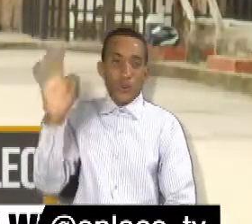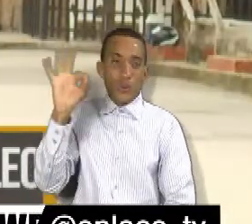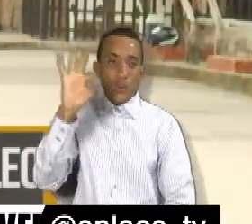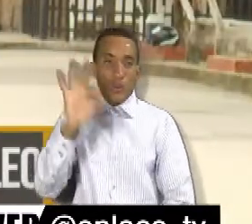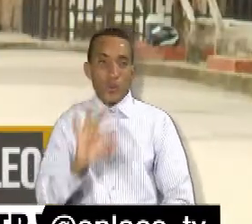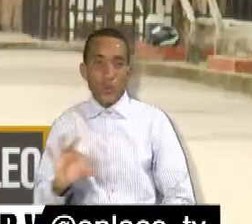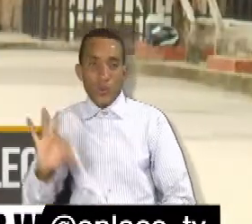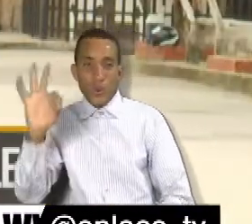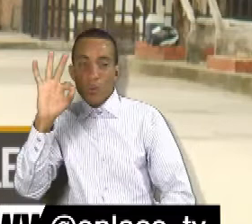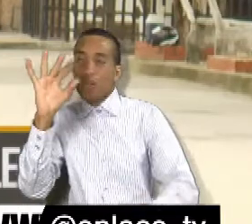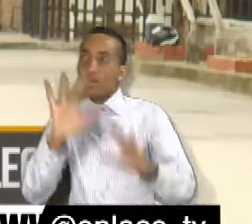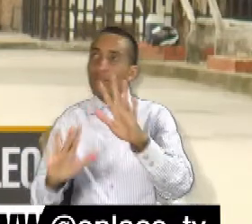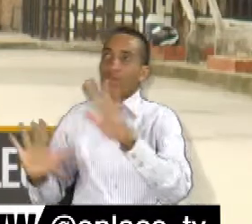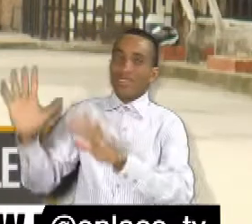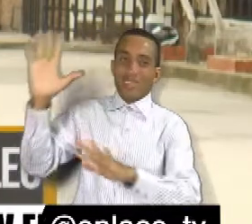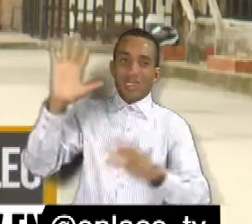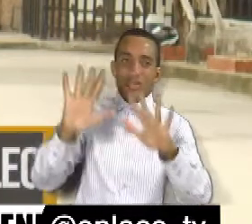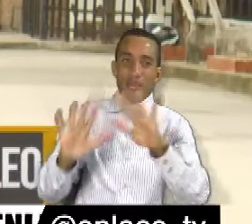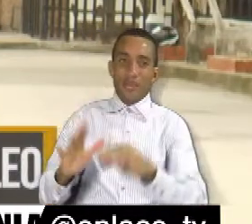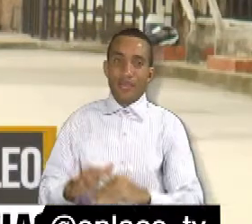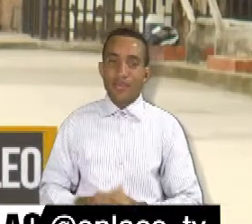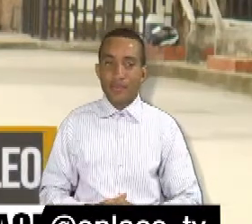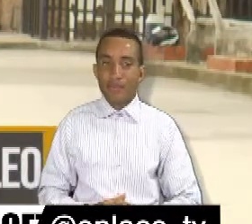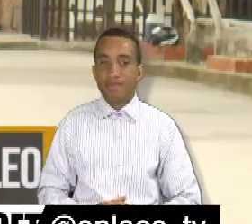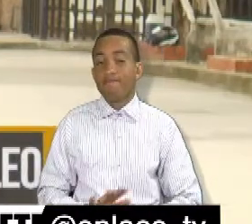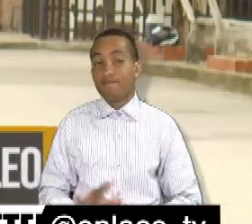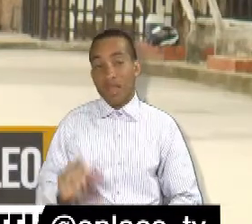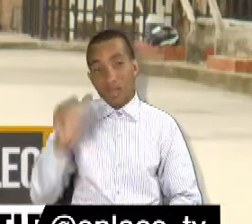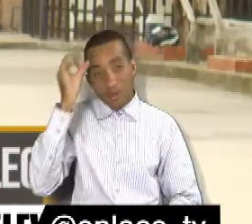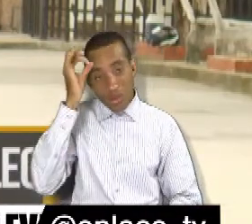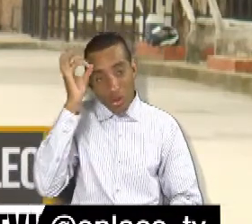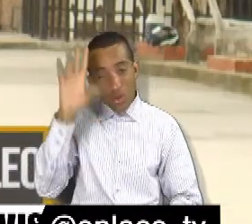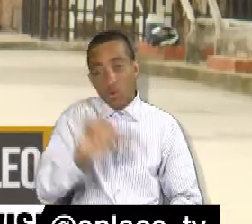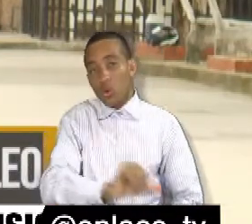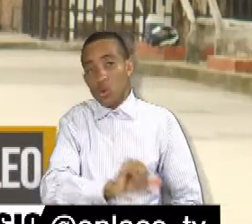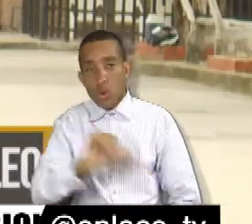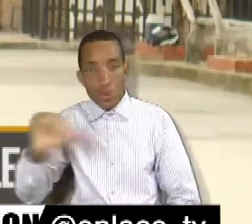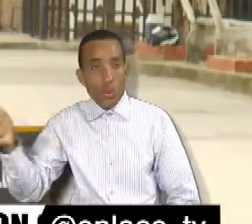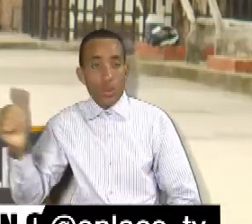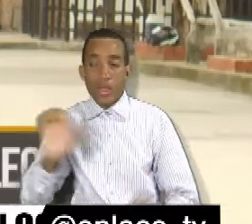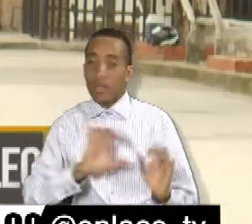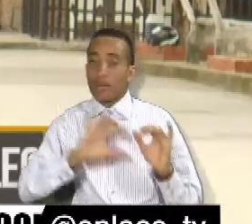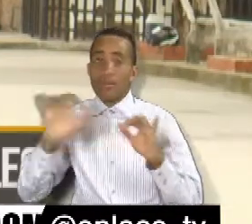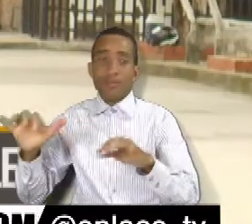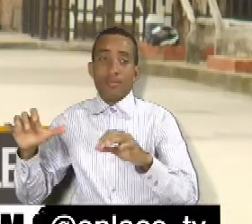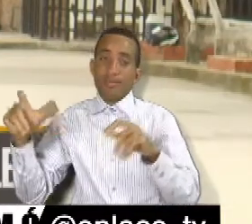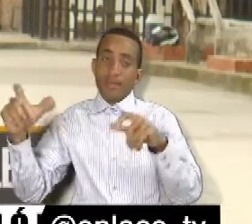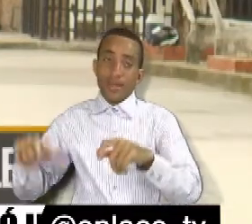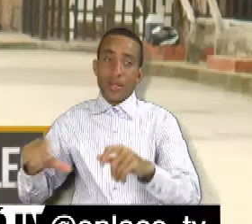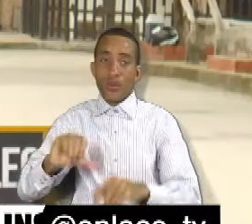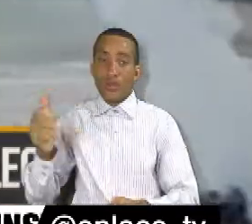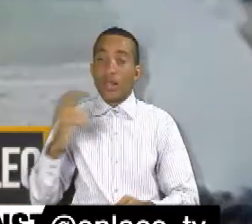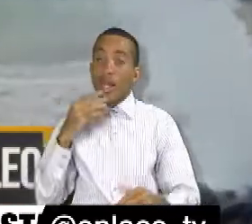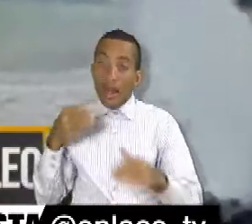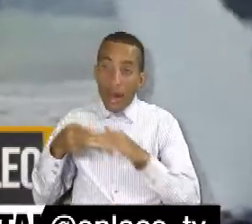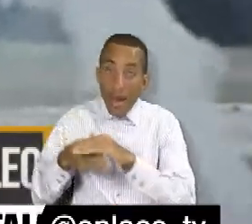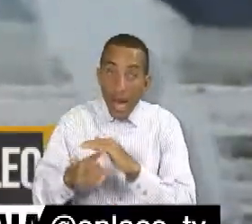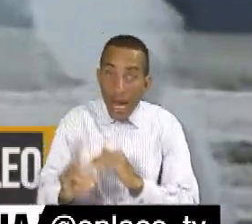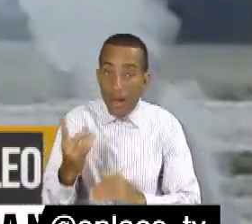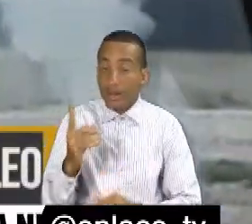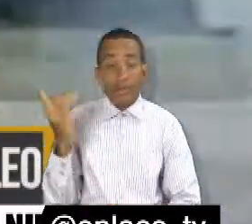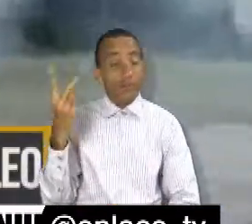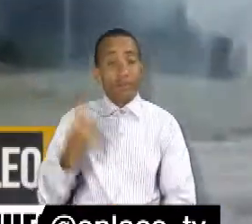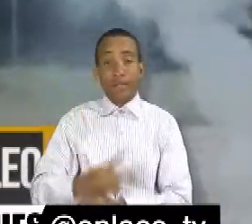cómo van a hacer, si lo trasladarán para otra cancha, porque sinceramente ahí no debe de ingresar nadie a esa área, man. El cuerpo de